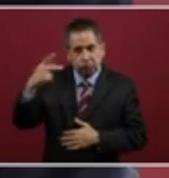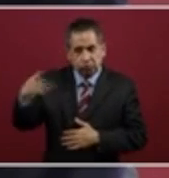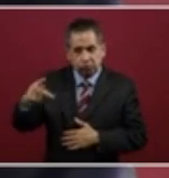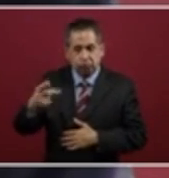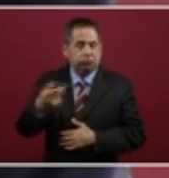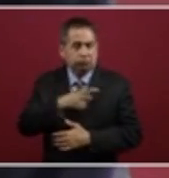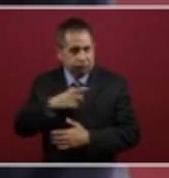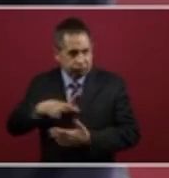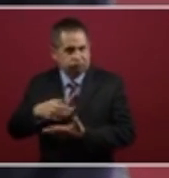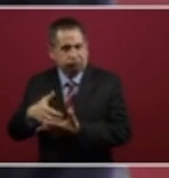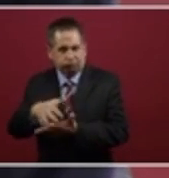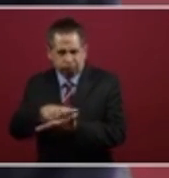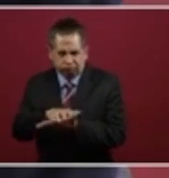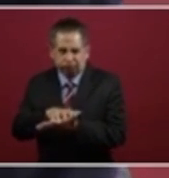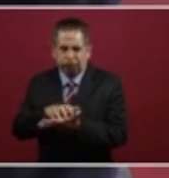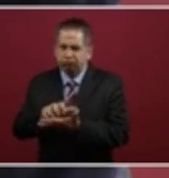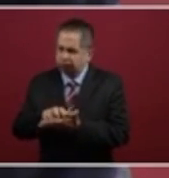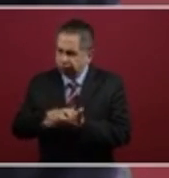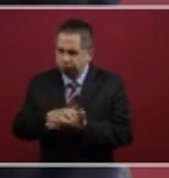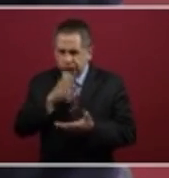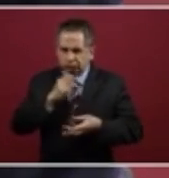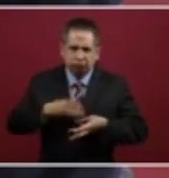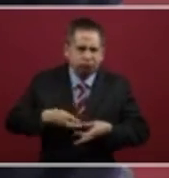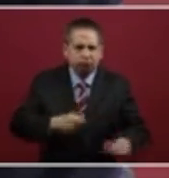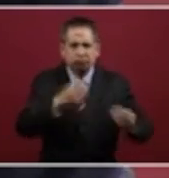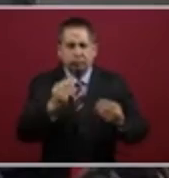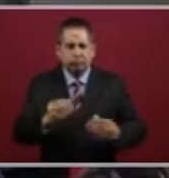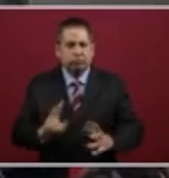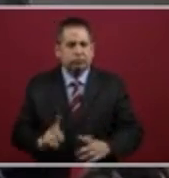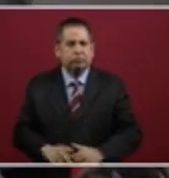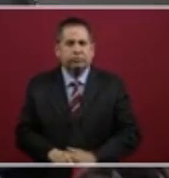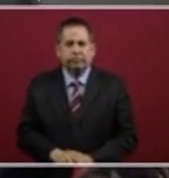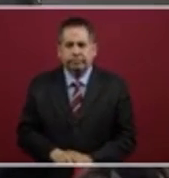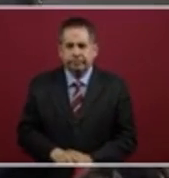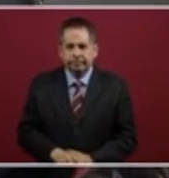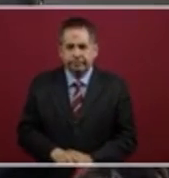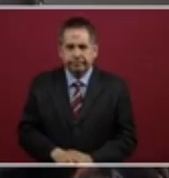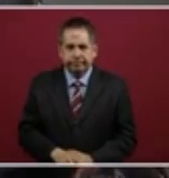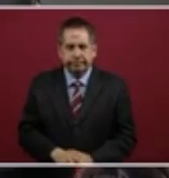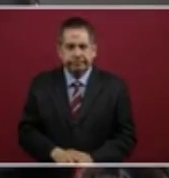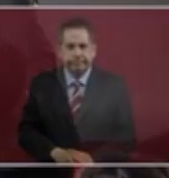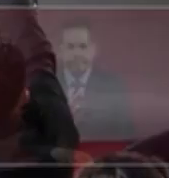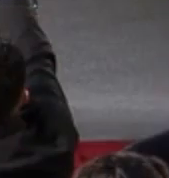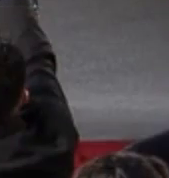ahorrar en todo lo que se pueda. Y ya nada más brevemente…